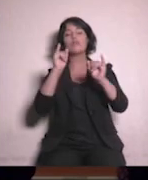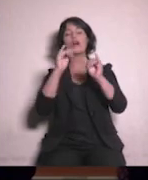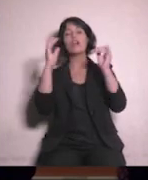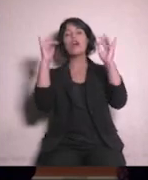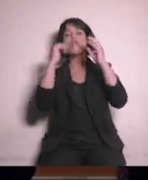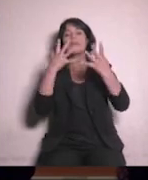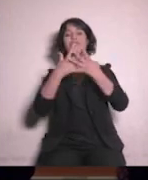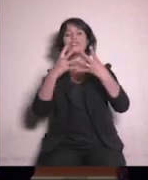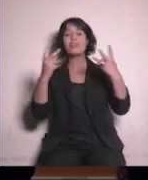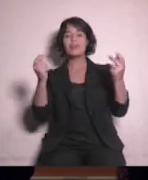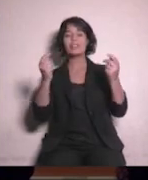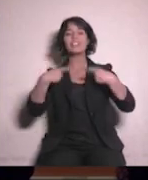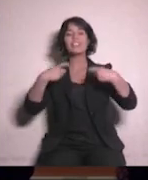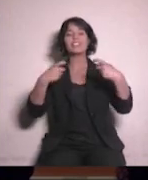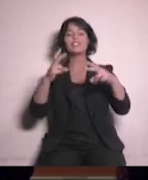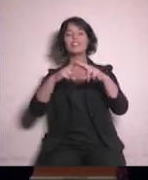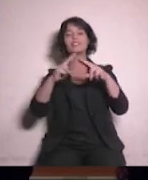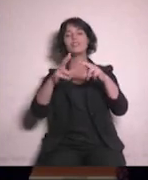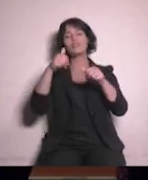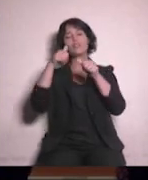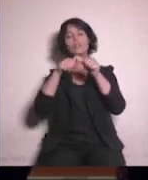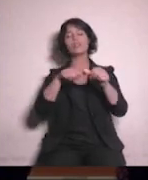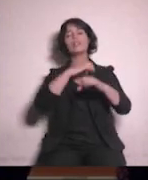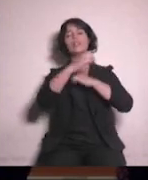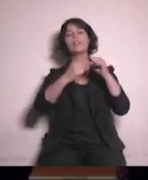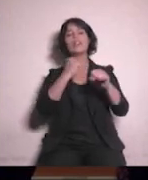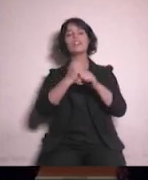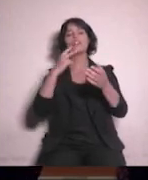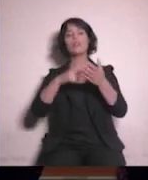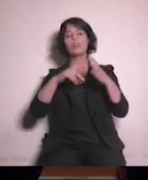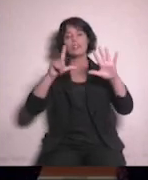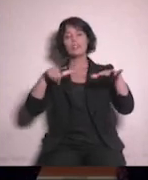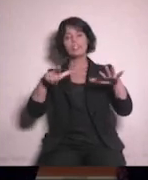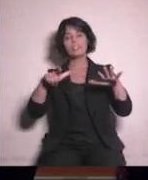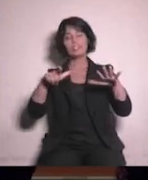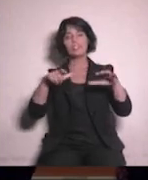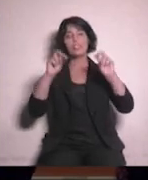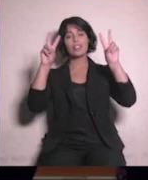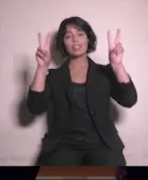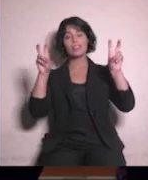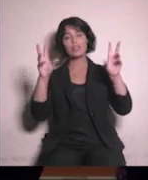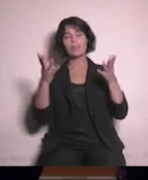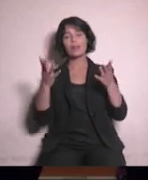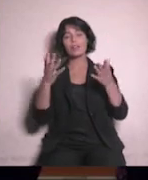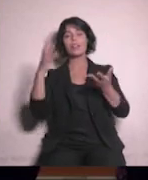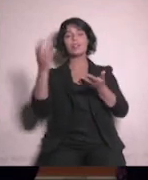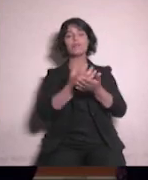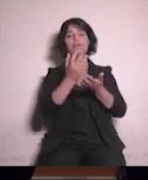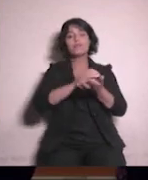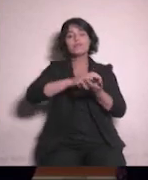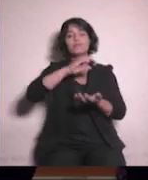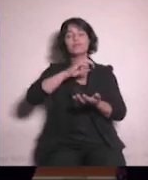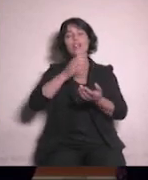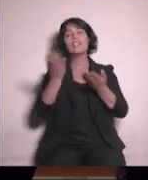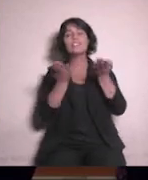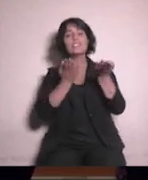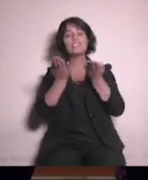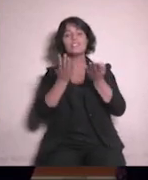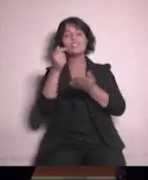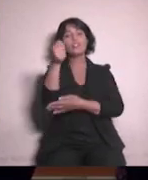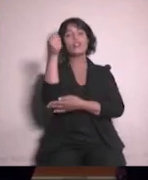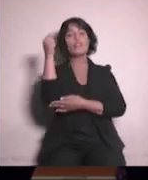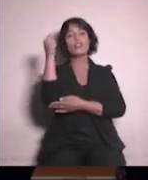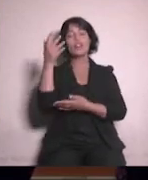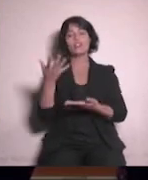transparente la gestión que hemos realizado durante el año 2017 en materia de recaudación, servicio,